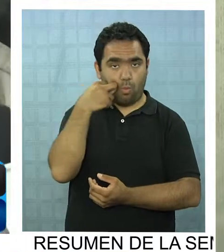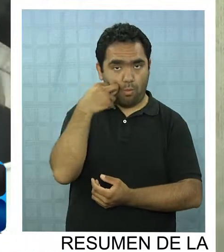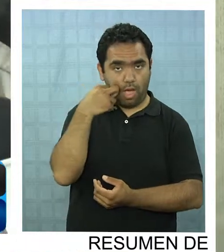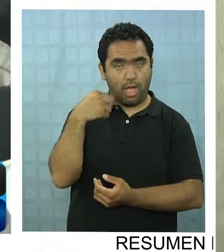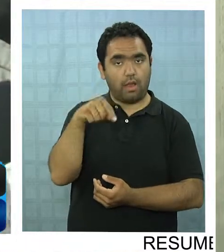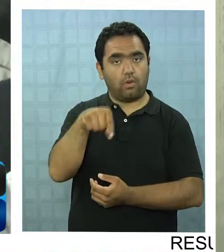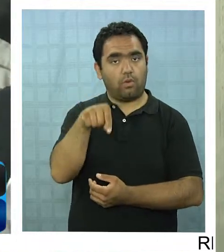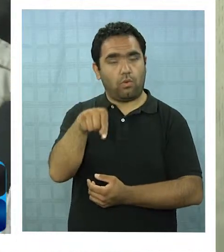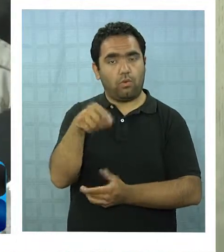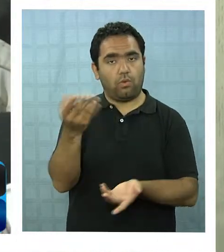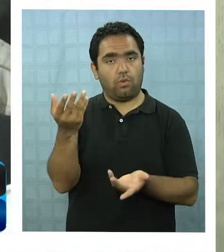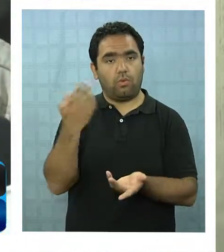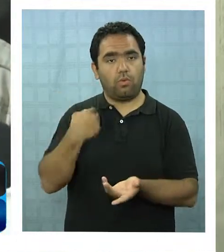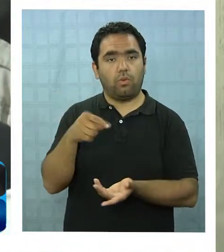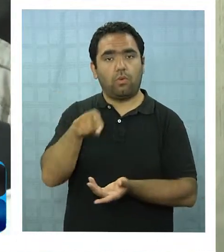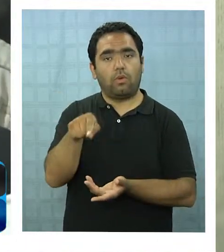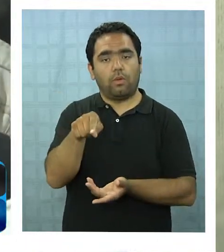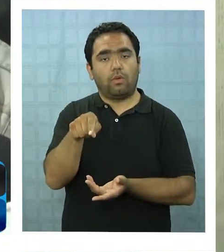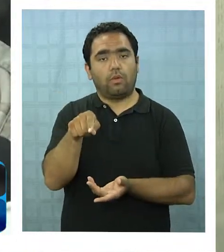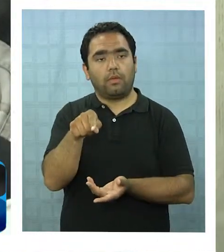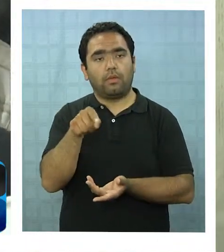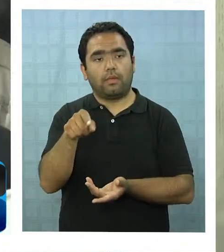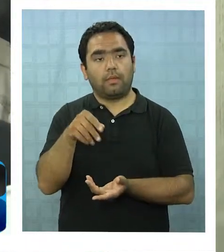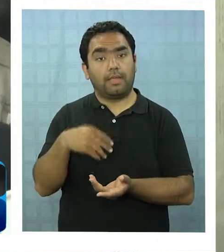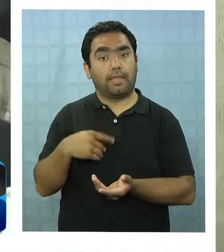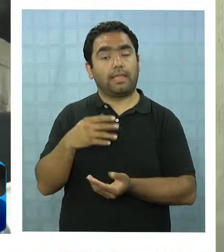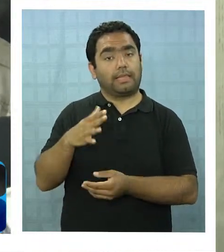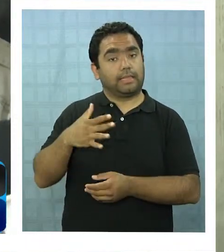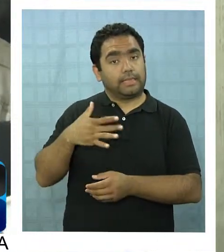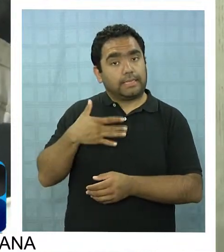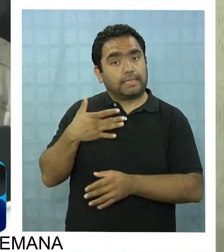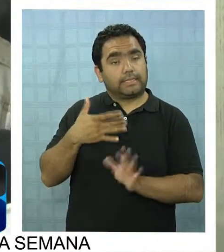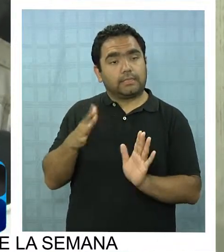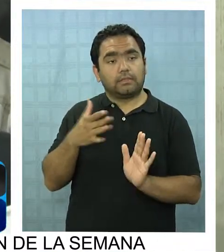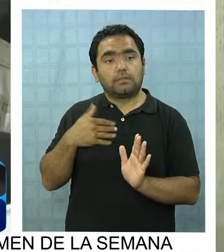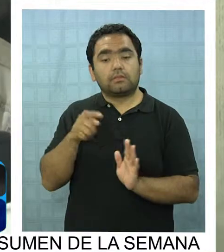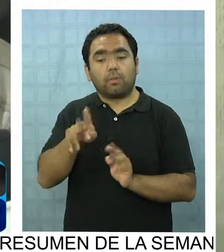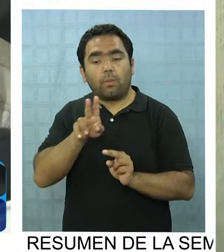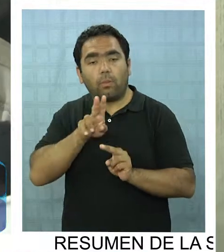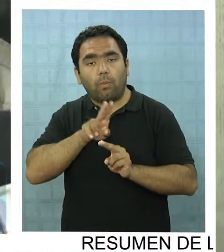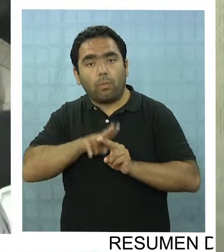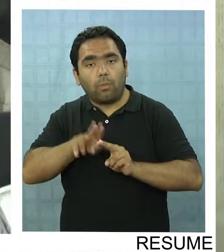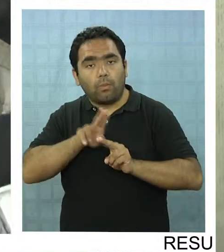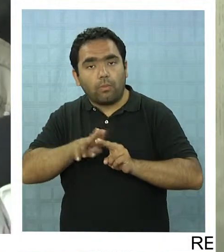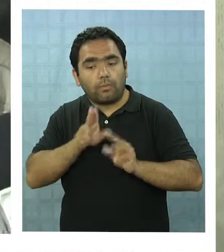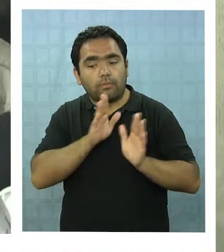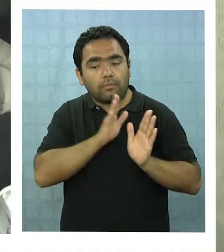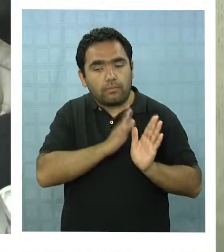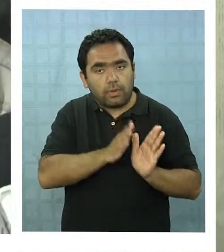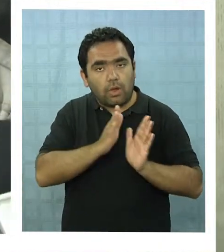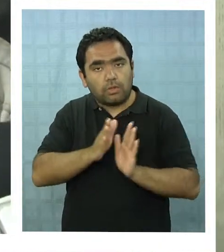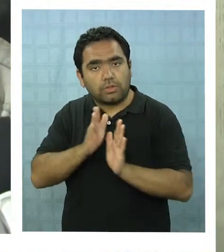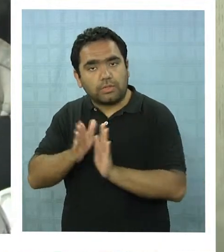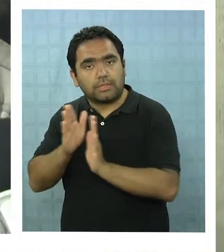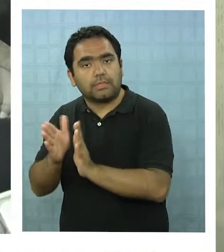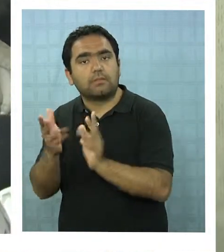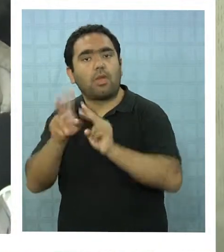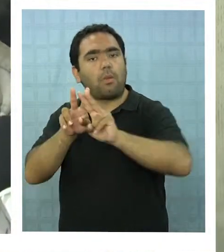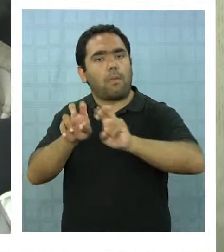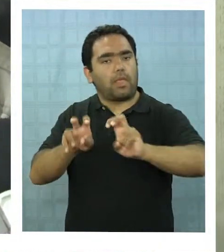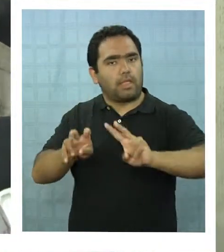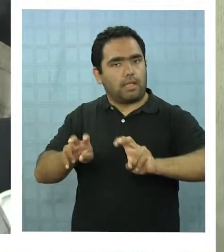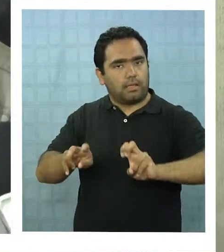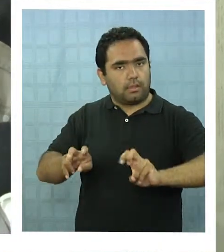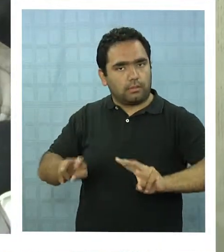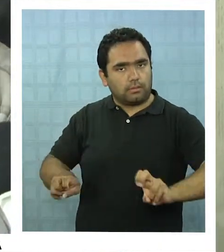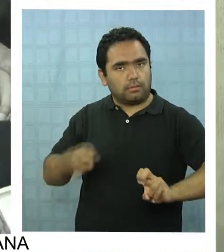son las más las más delicadas entran un proceso de investigación de la policía que se yo De